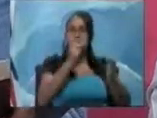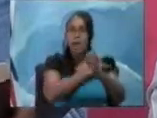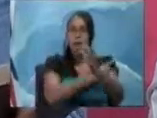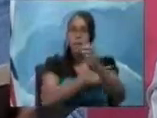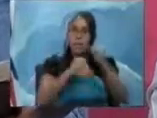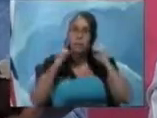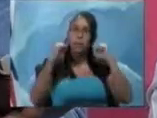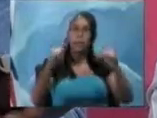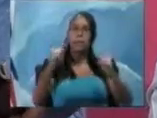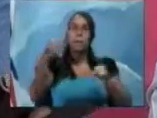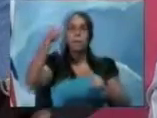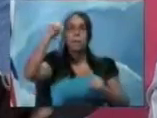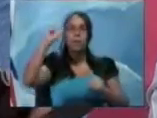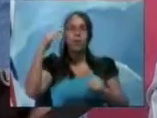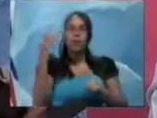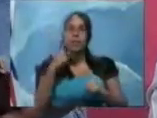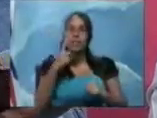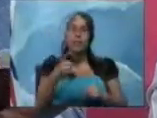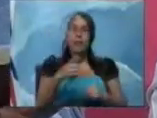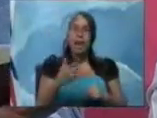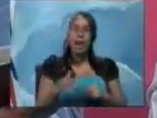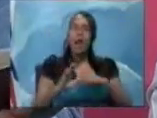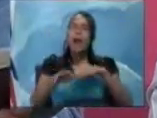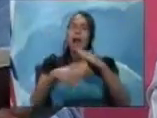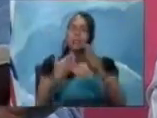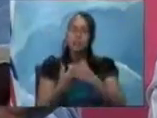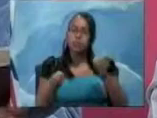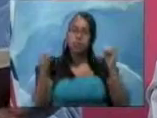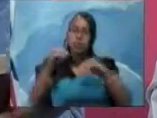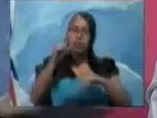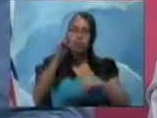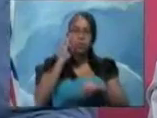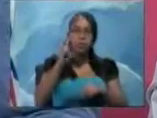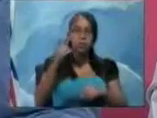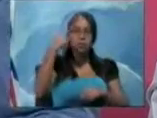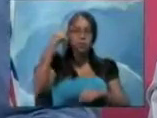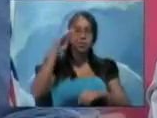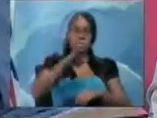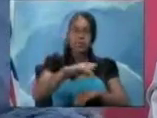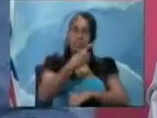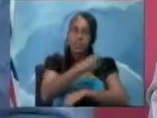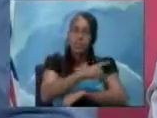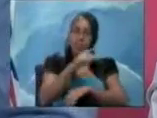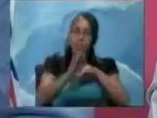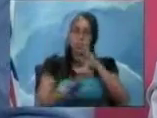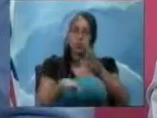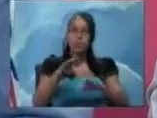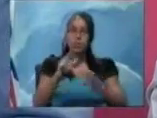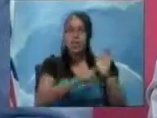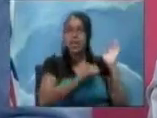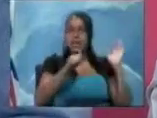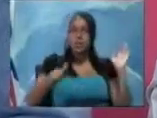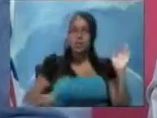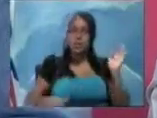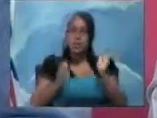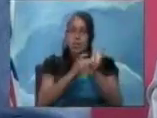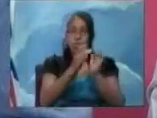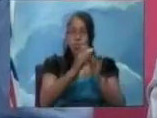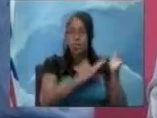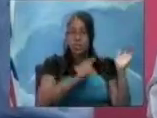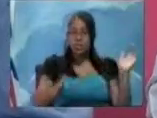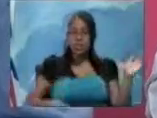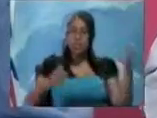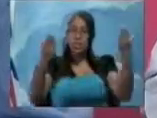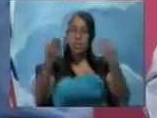recuerde que dice hasta que ponga a tus enemigos Por estrado de tus pies el señor Jesucristo le ha dado